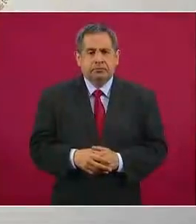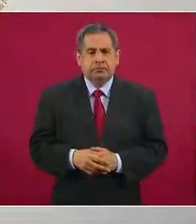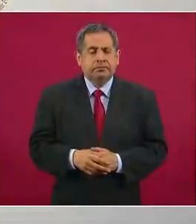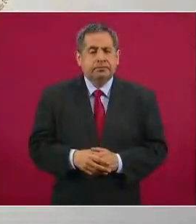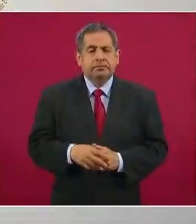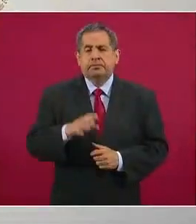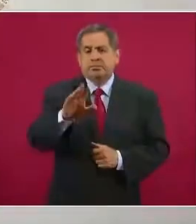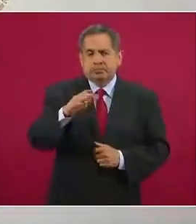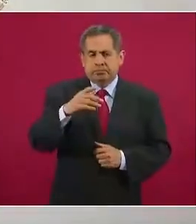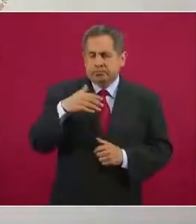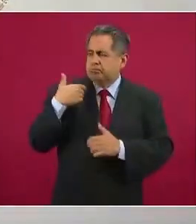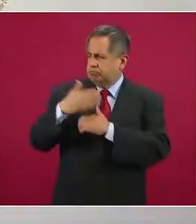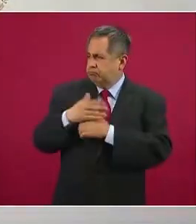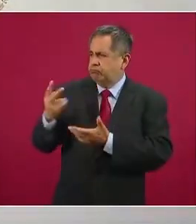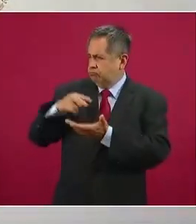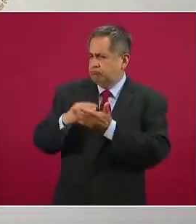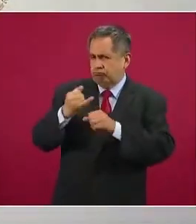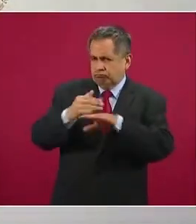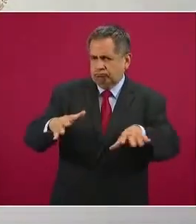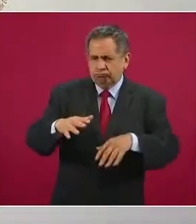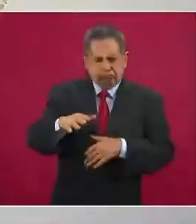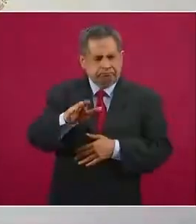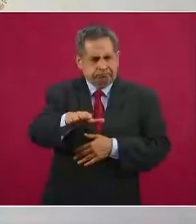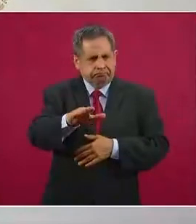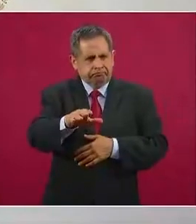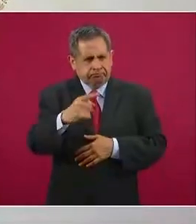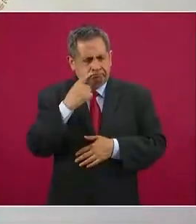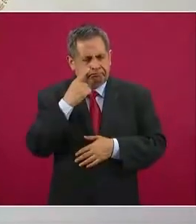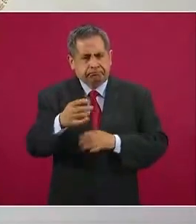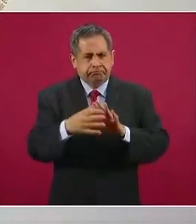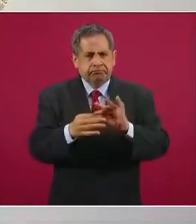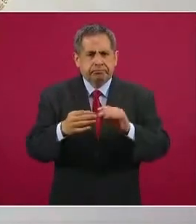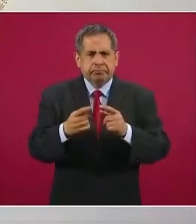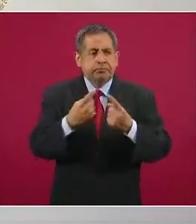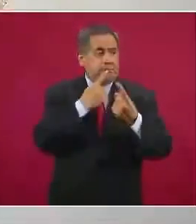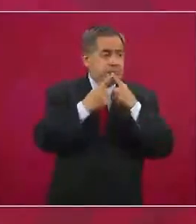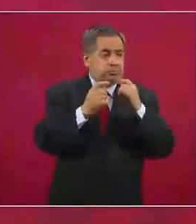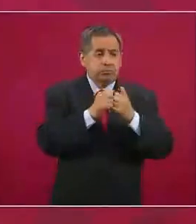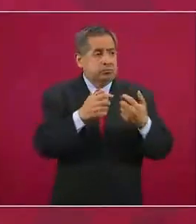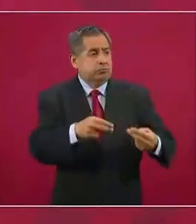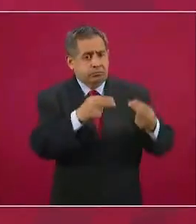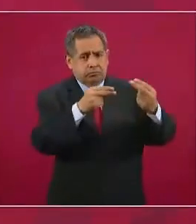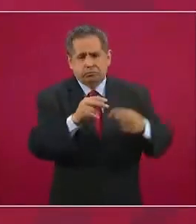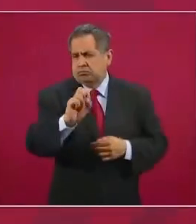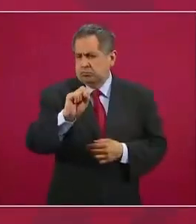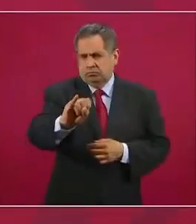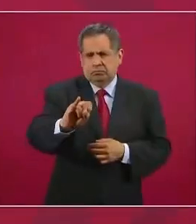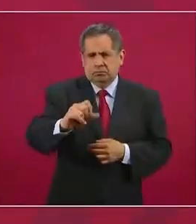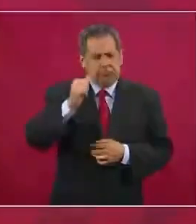que se informe sobre esto y diálogo siempre.